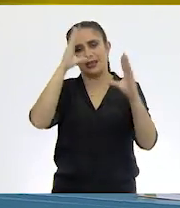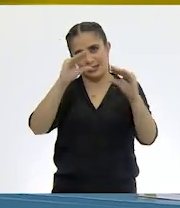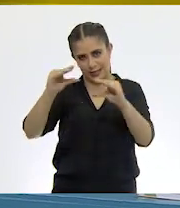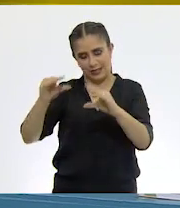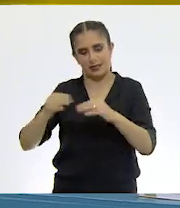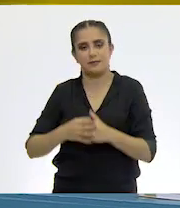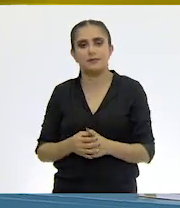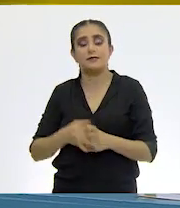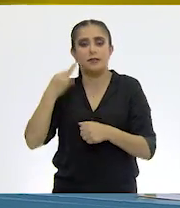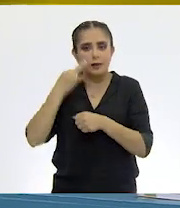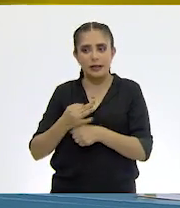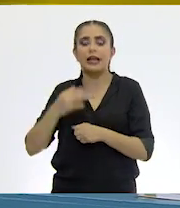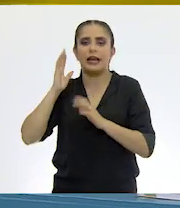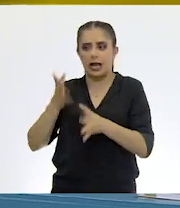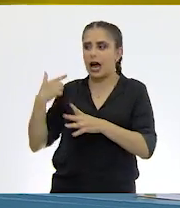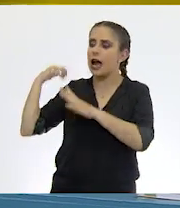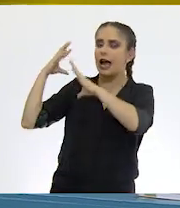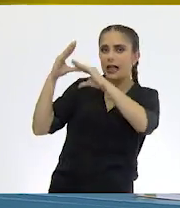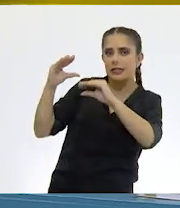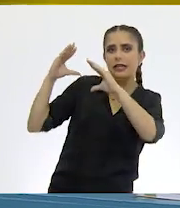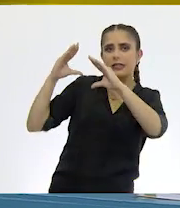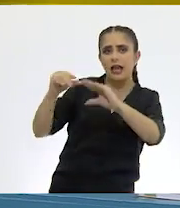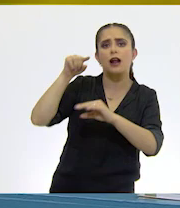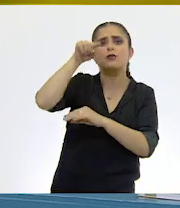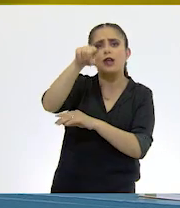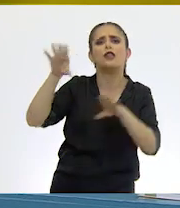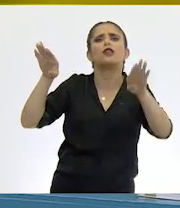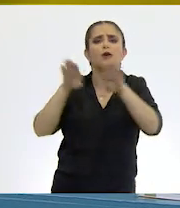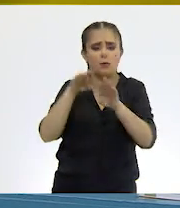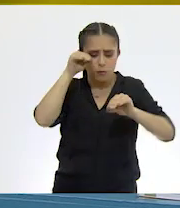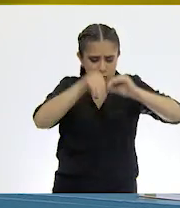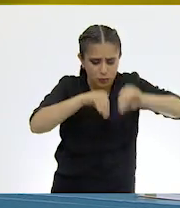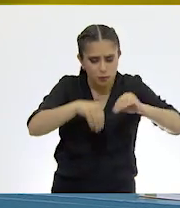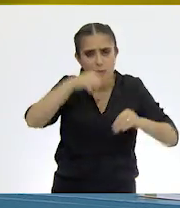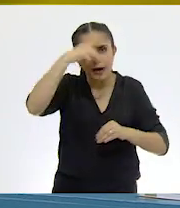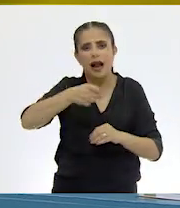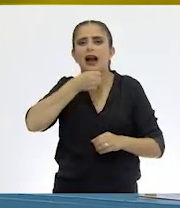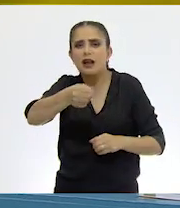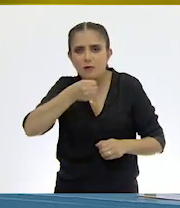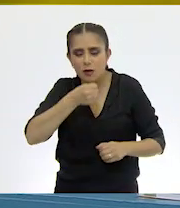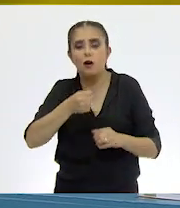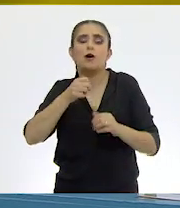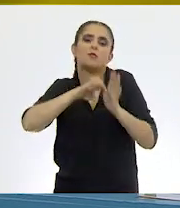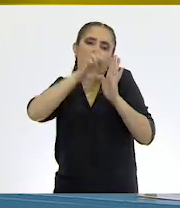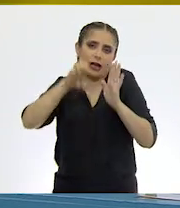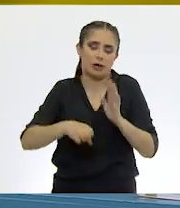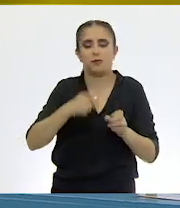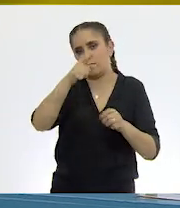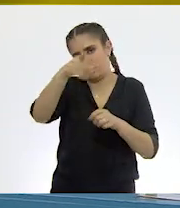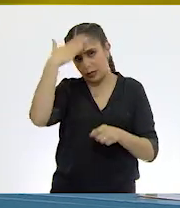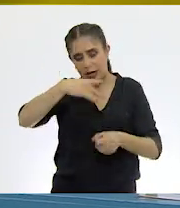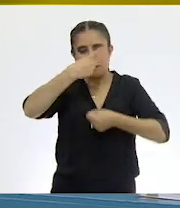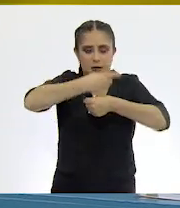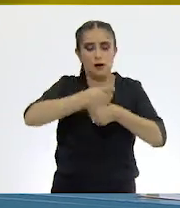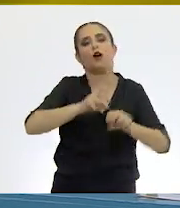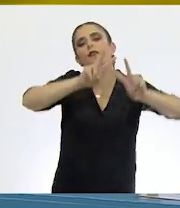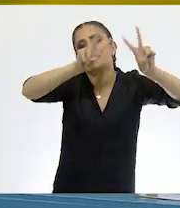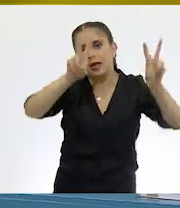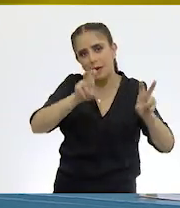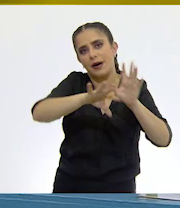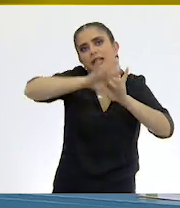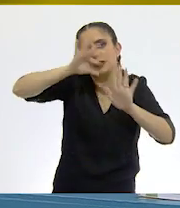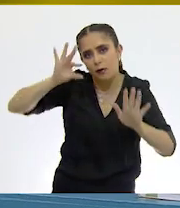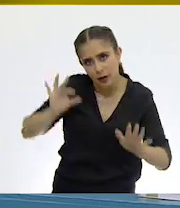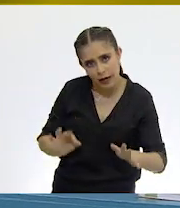compartiendo la manera en que podemos estructurar nuestro reportaje, ya definimos el tema, ya definimos también subtemas, ya te